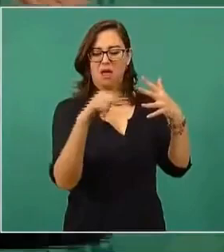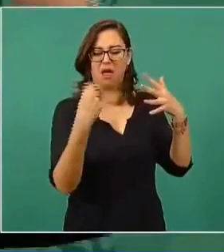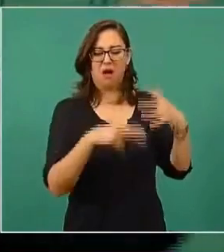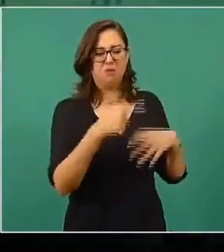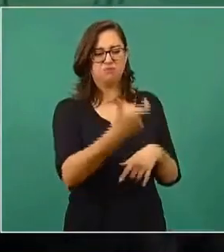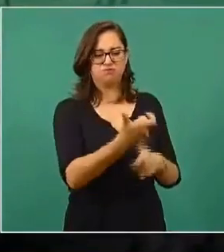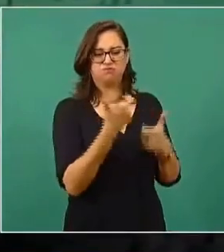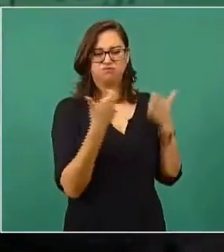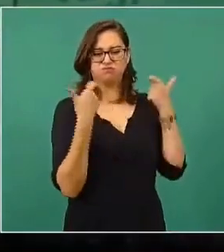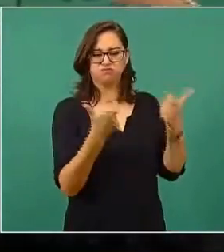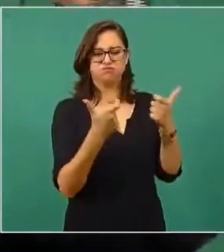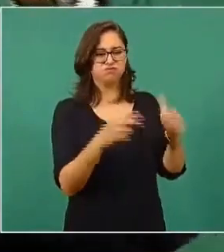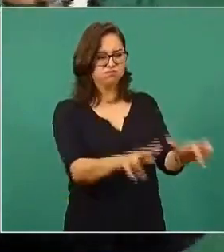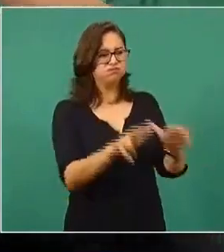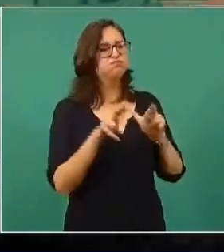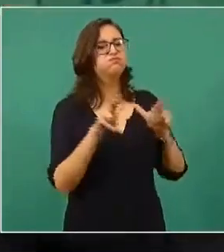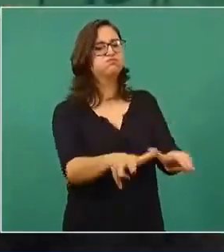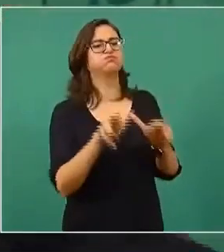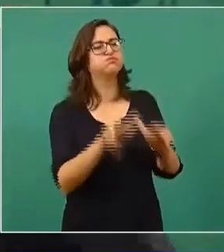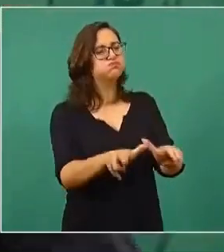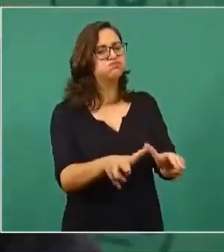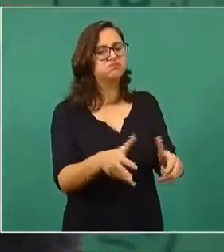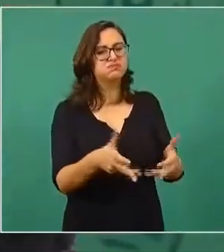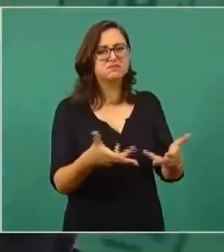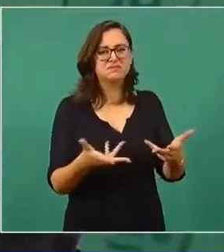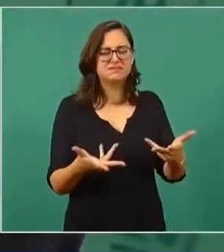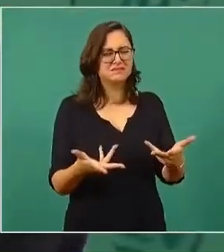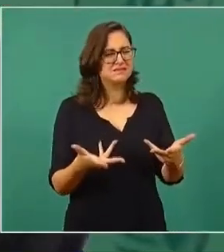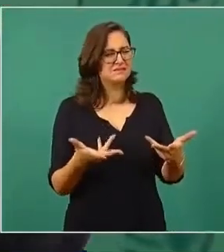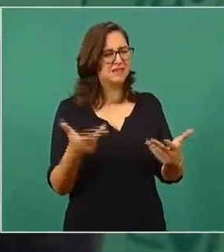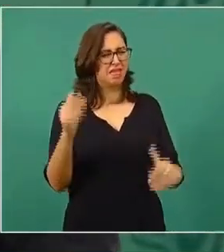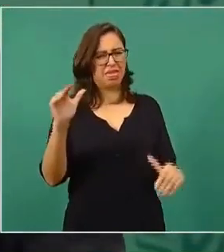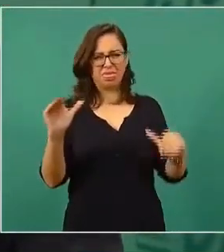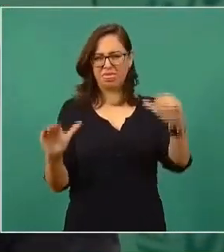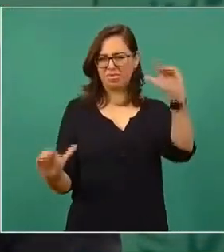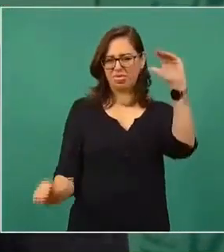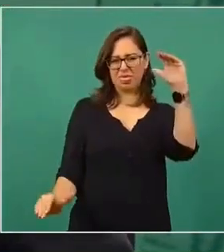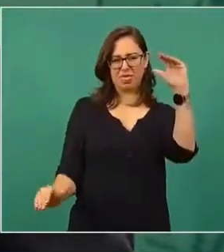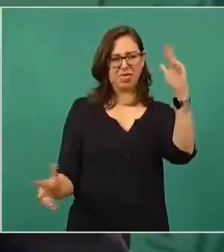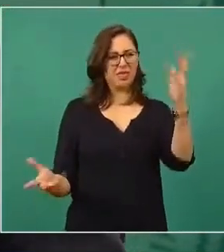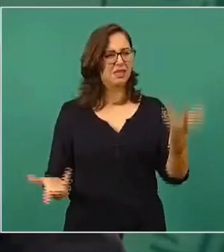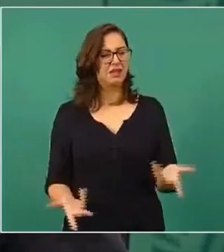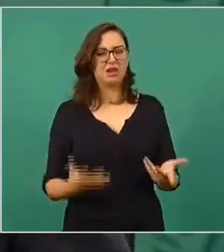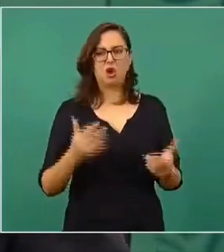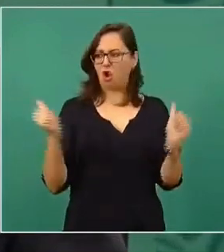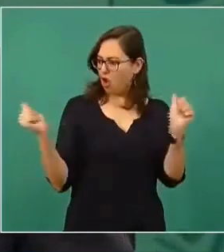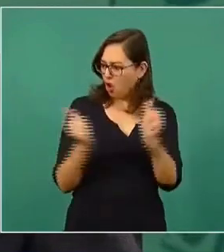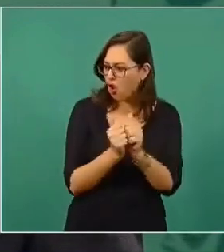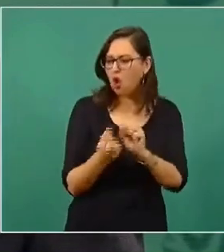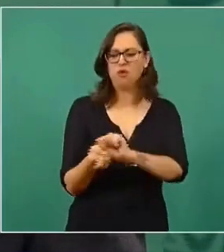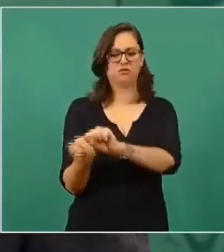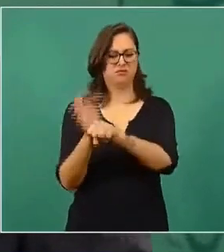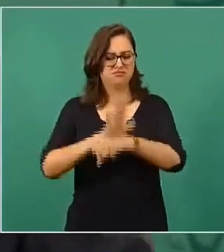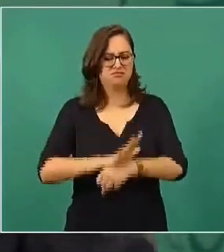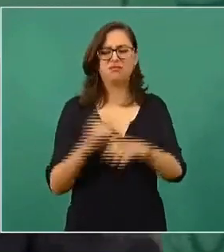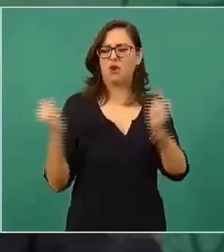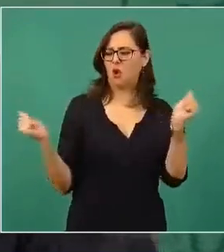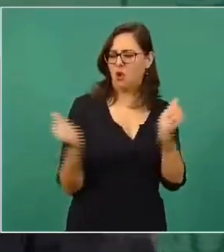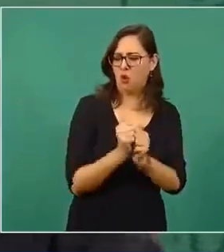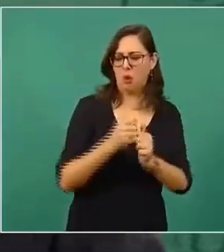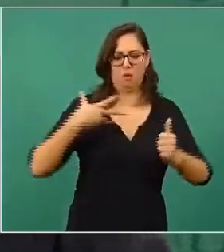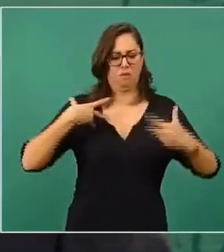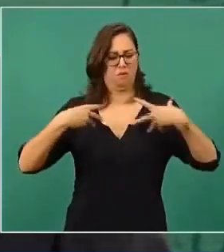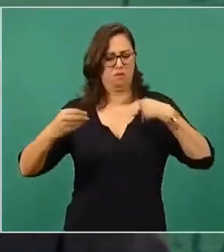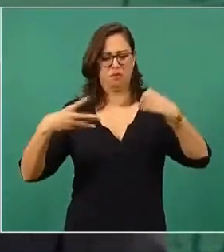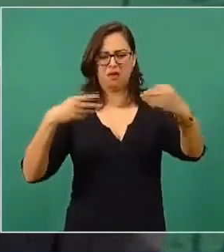y aún en pandemia, aún en crisis, siguen acumulando y acumulando y acumulando riqueza, y